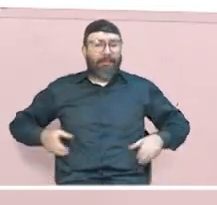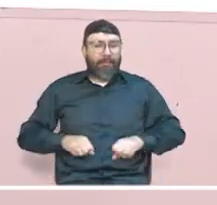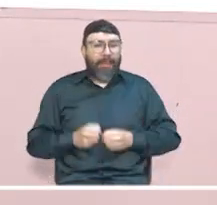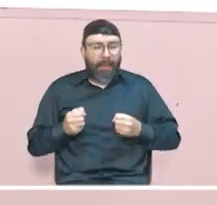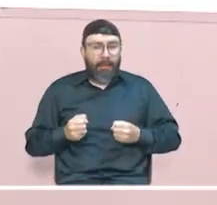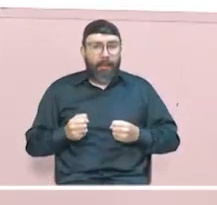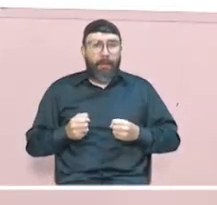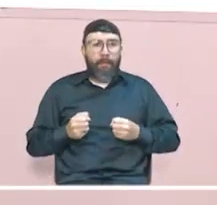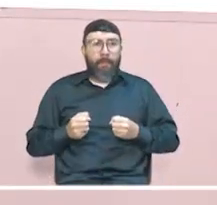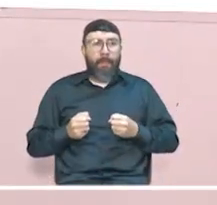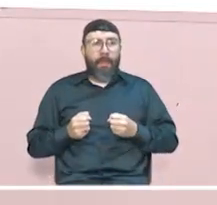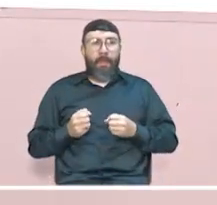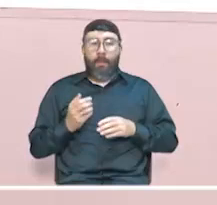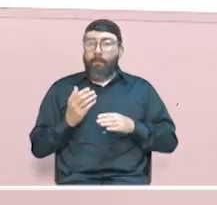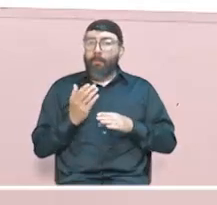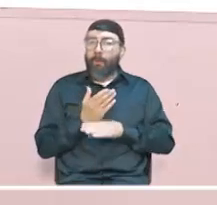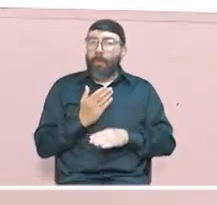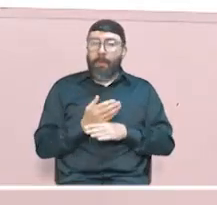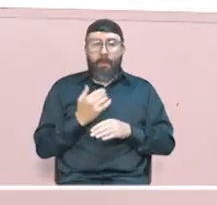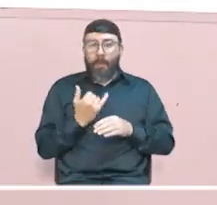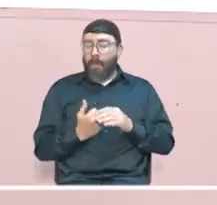problemas de mal calentamiento,